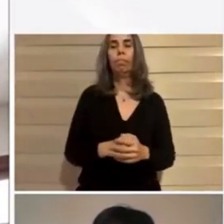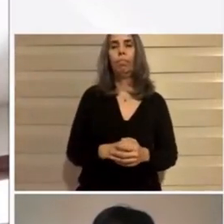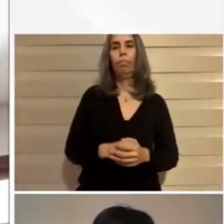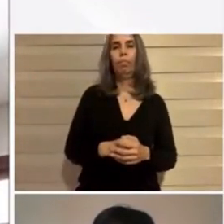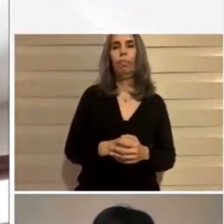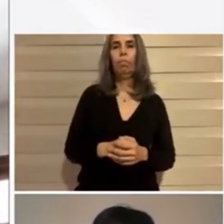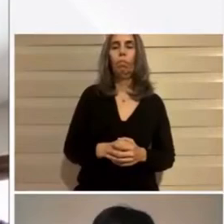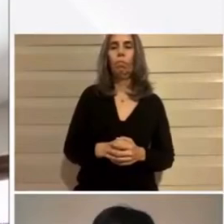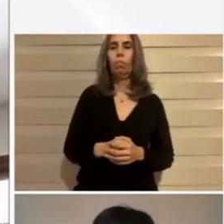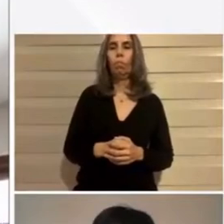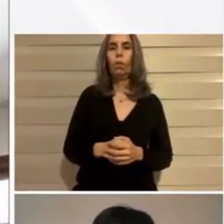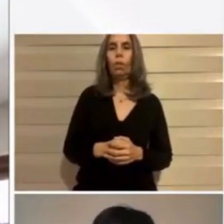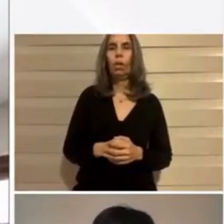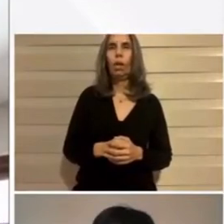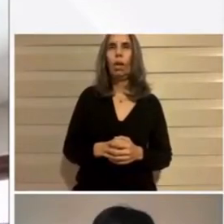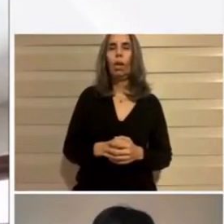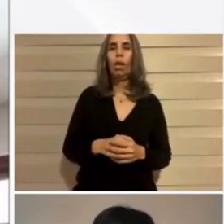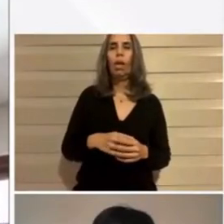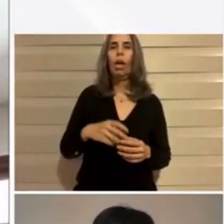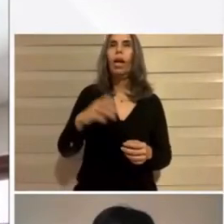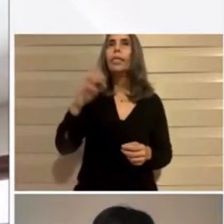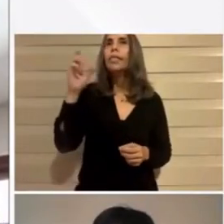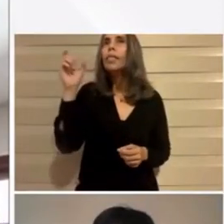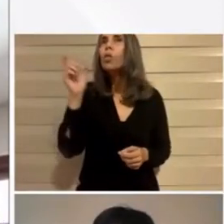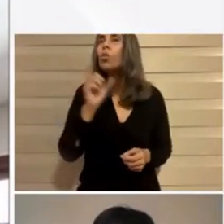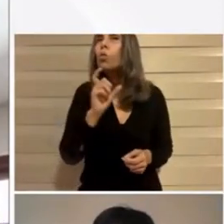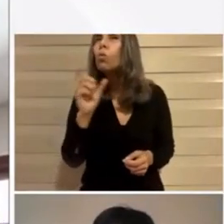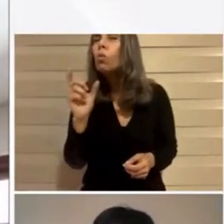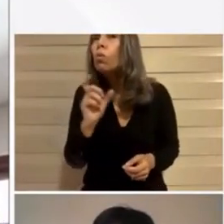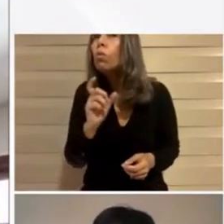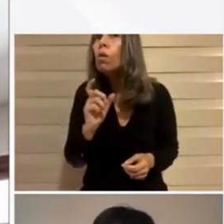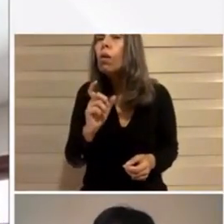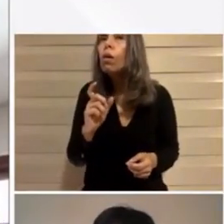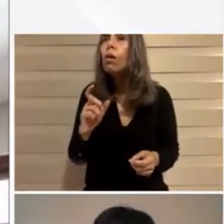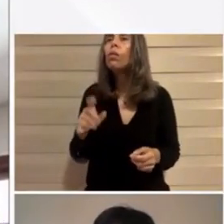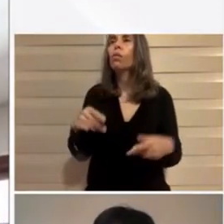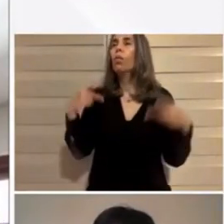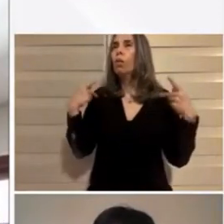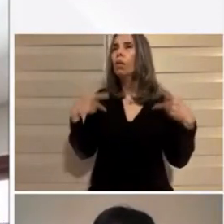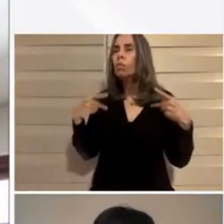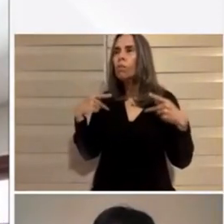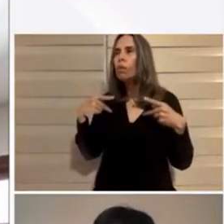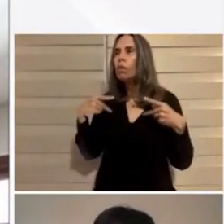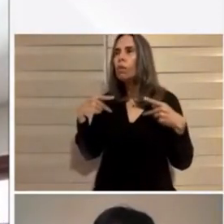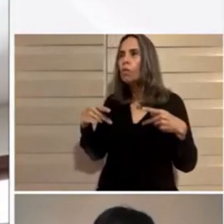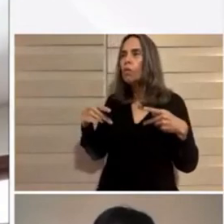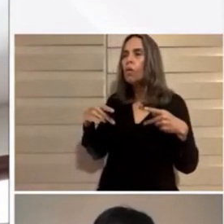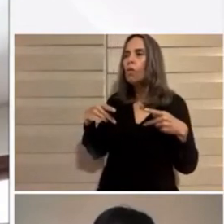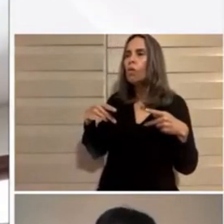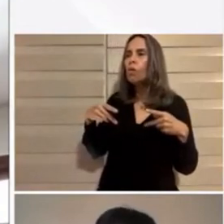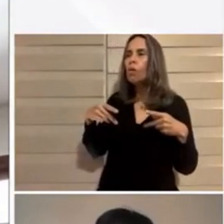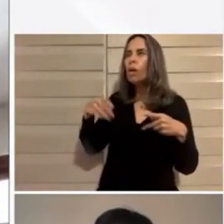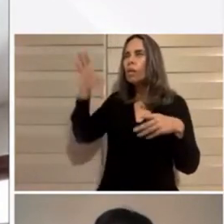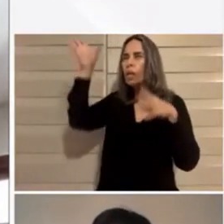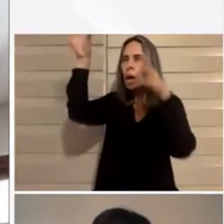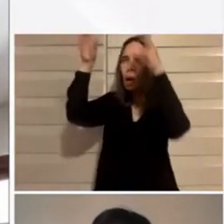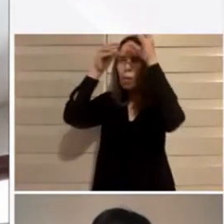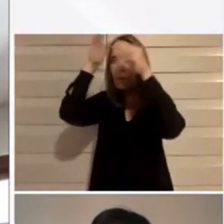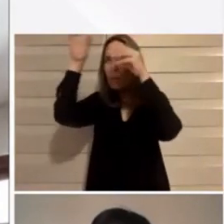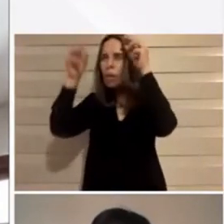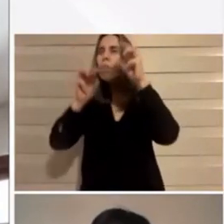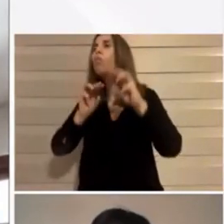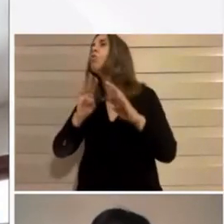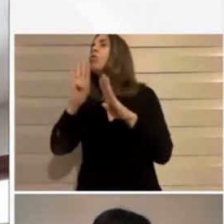Cuando uno aprende de los seres vivos en la biología, cuando uno aprende cómo se organizan las cosas a través de la matemática, cuando uno